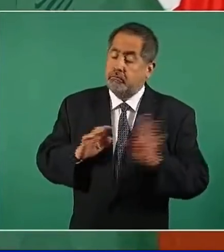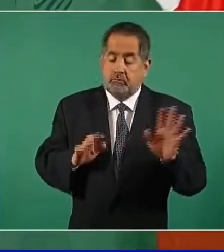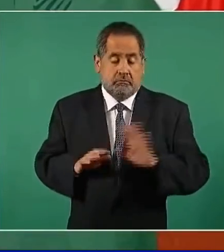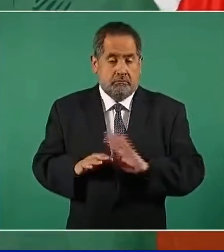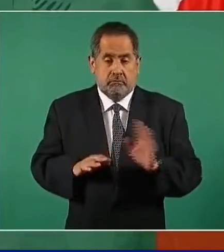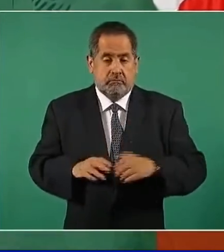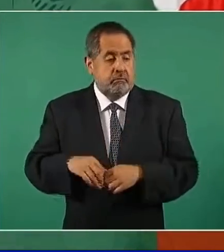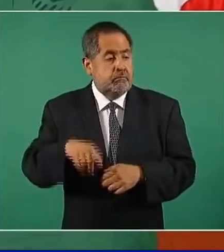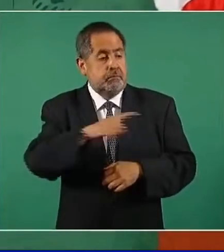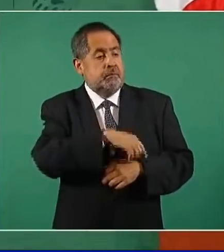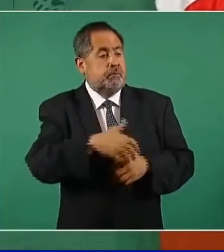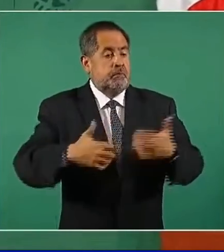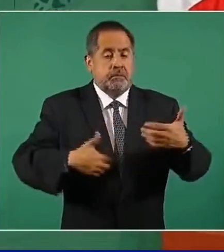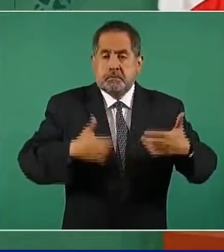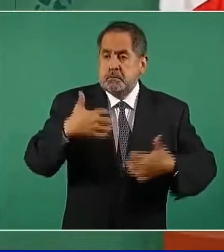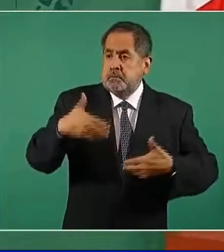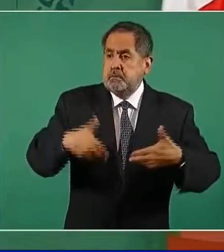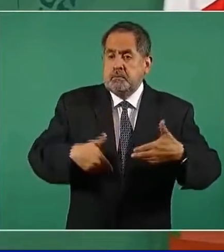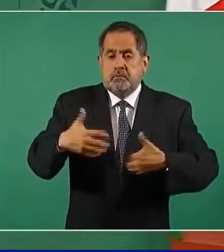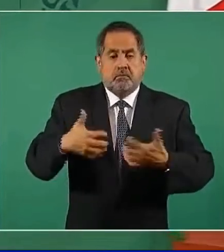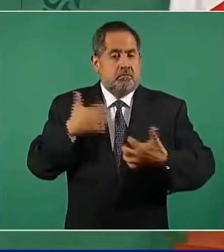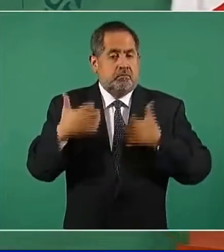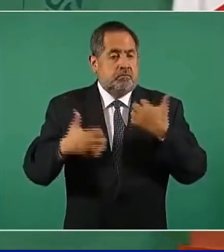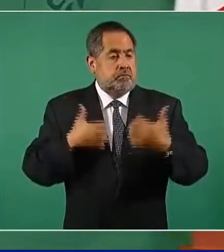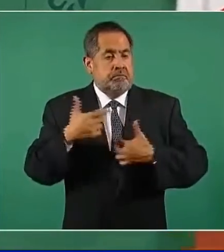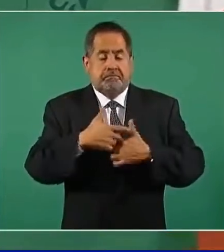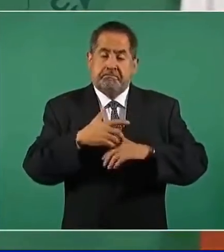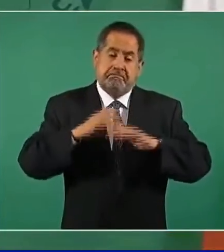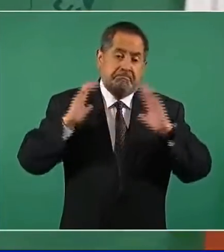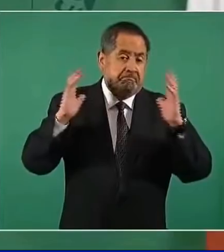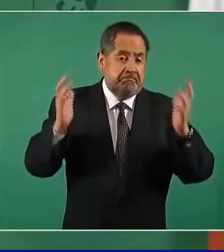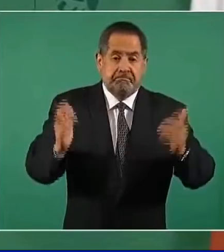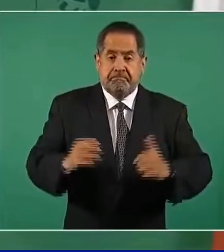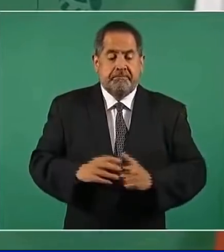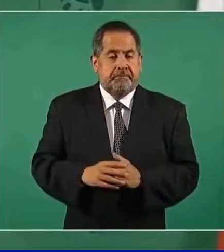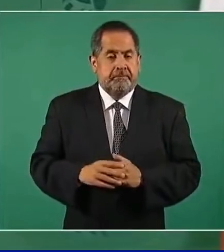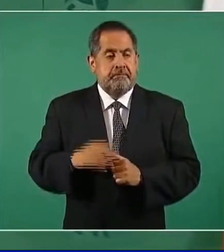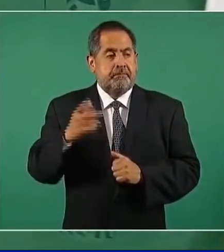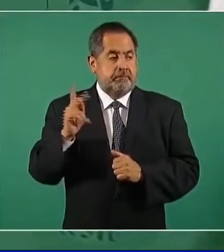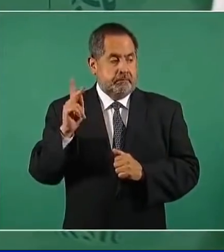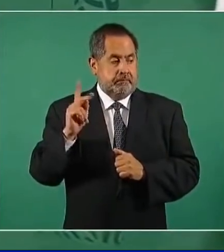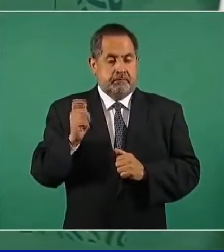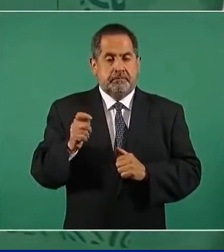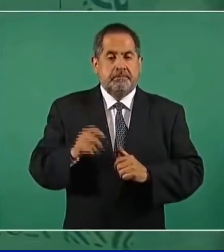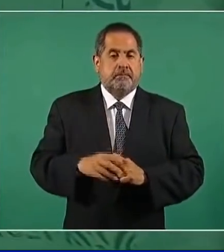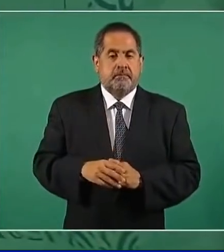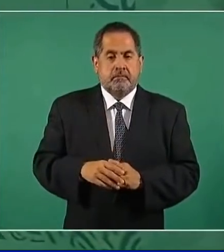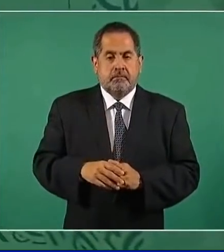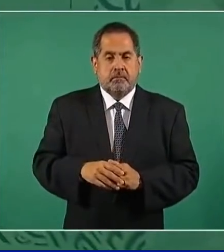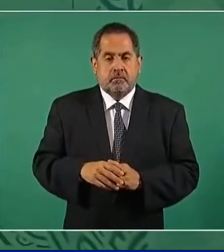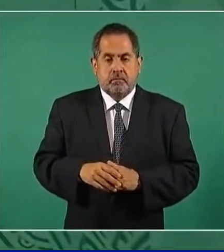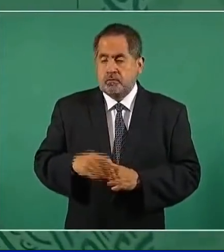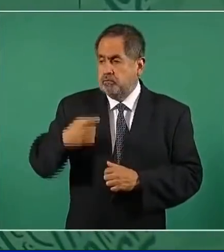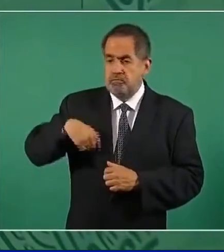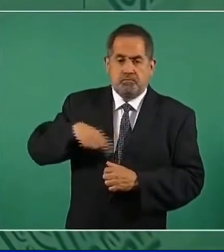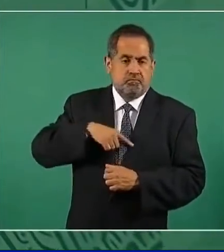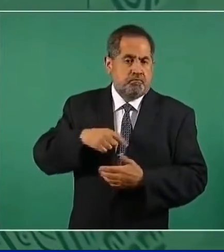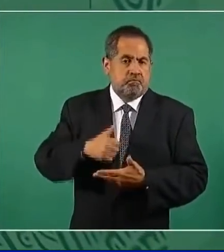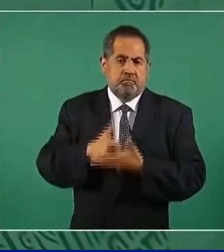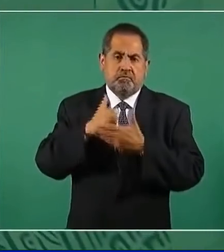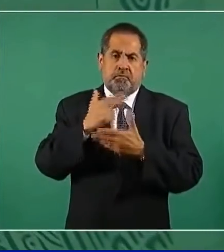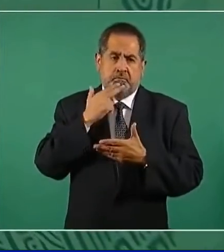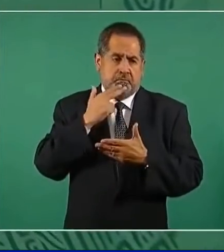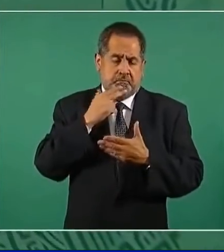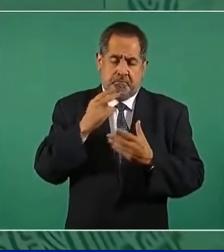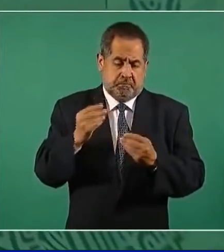Se molestan mucho, están enfurecidos. Pero a nosotros nos ha ayudado